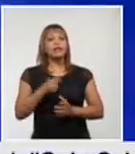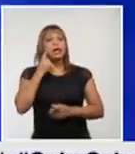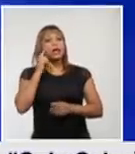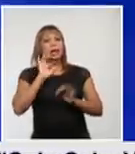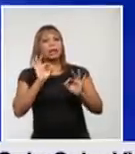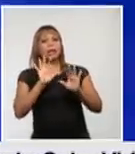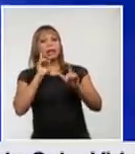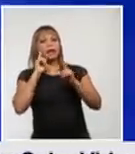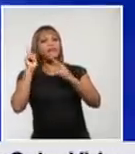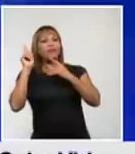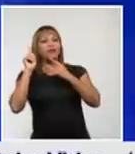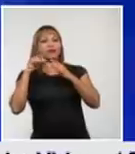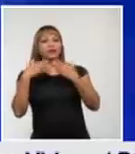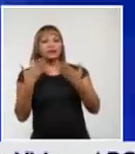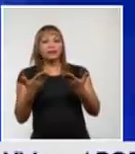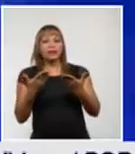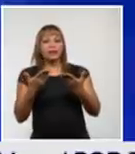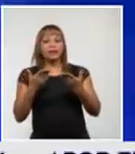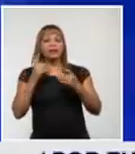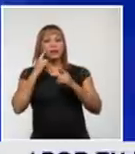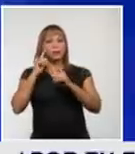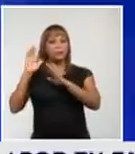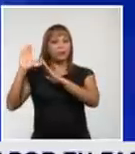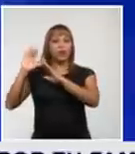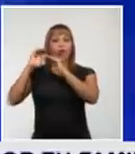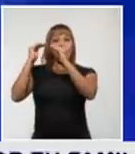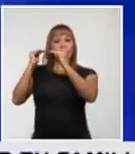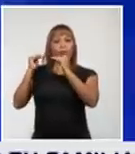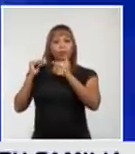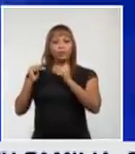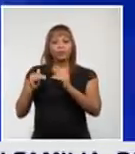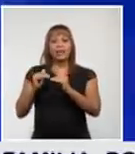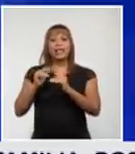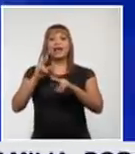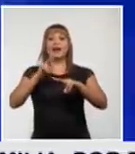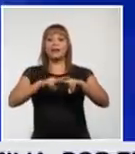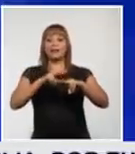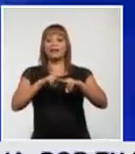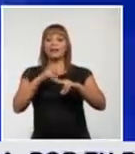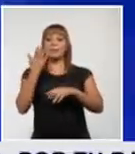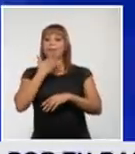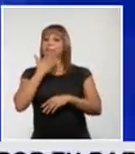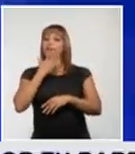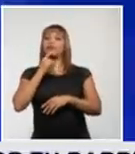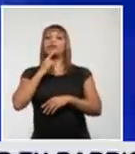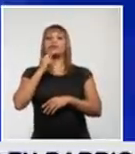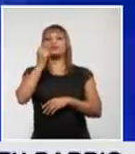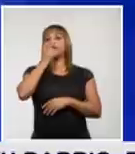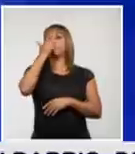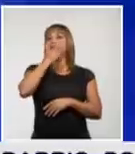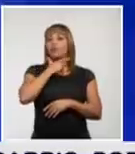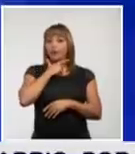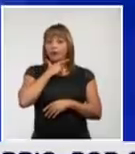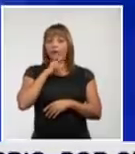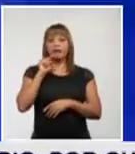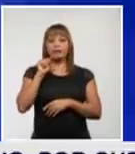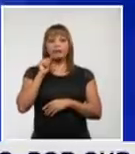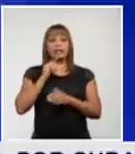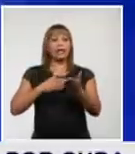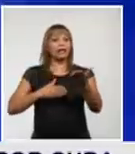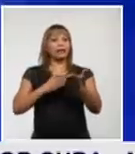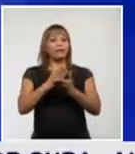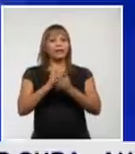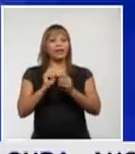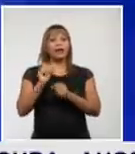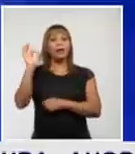tienen, ahí ustedes pueden ver cómo La Habana, Ciego de Ávila, es la que se mantiene con una